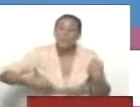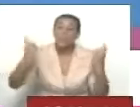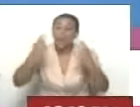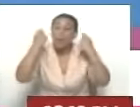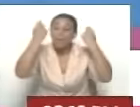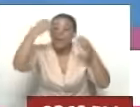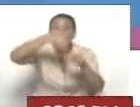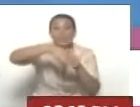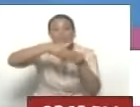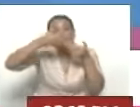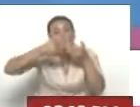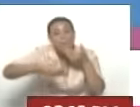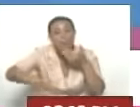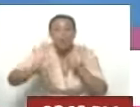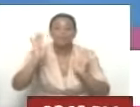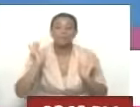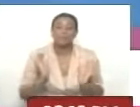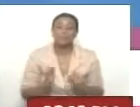campaña electoral.